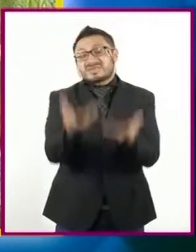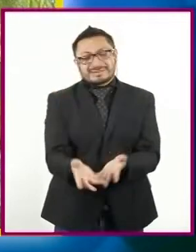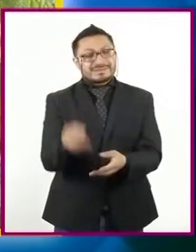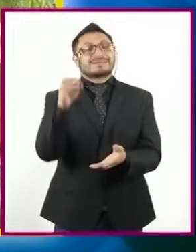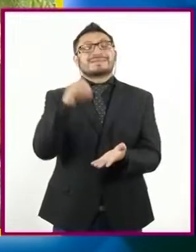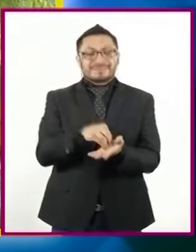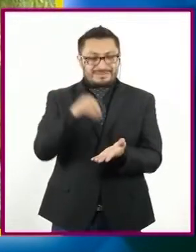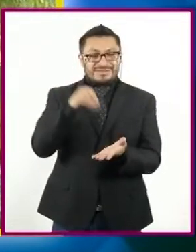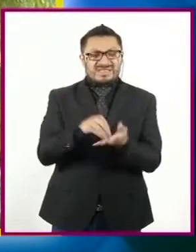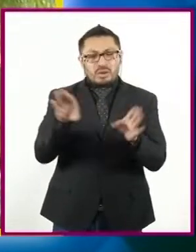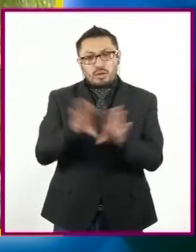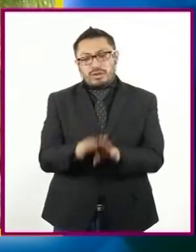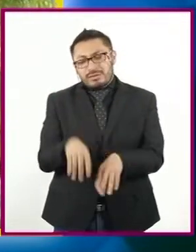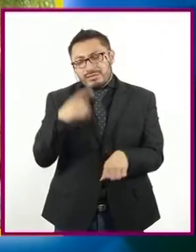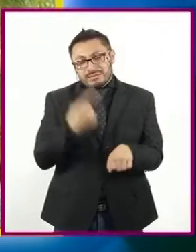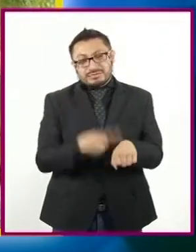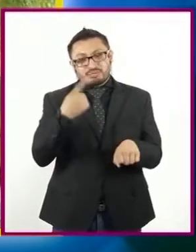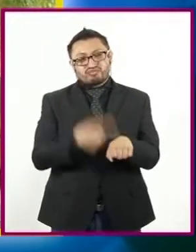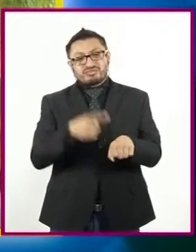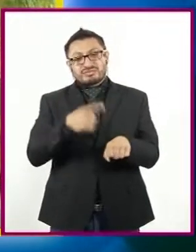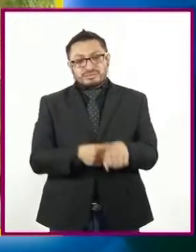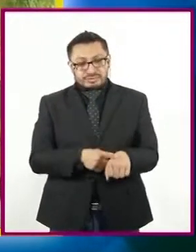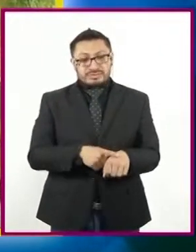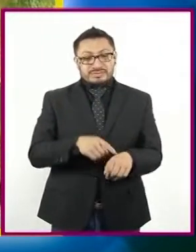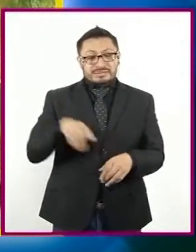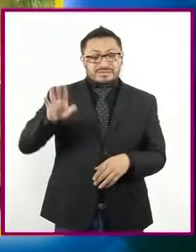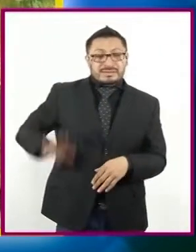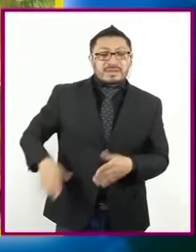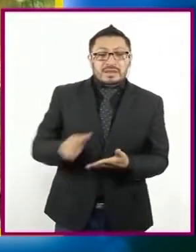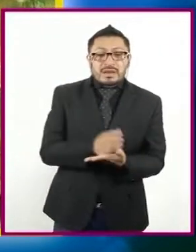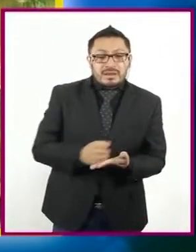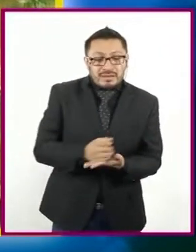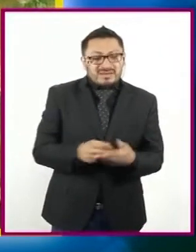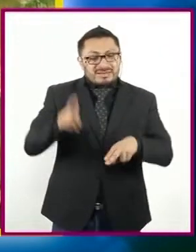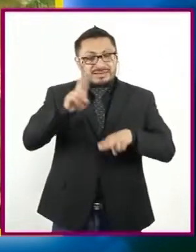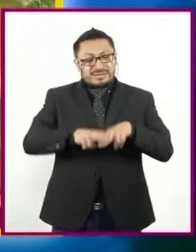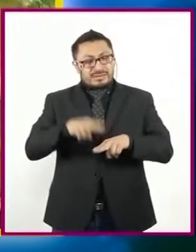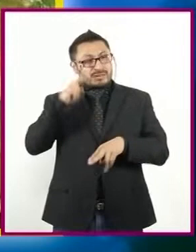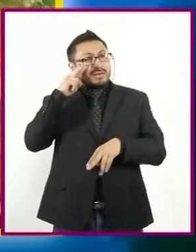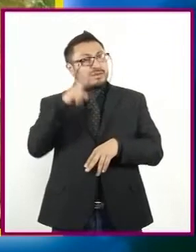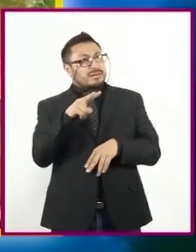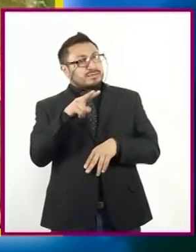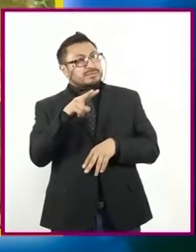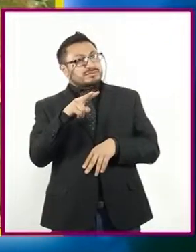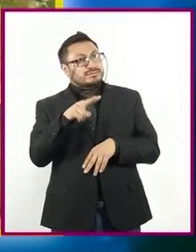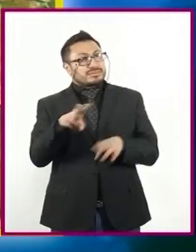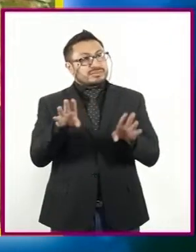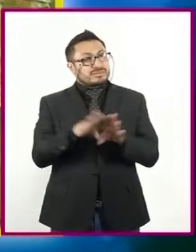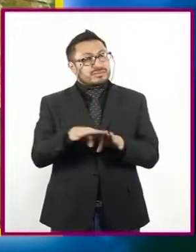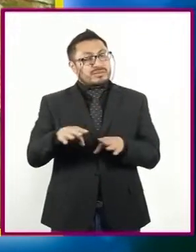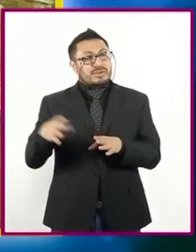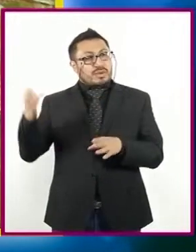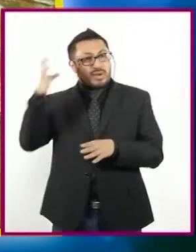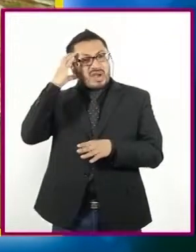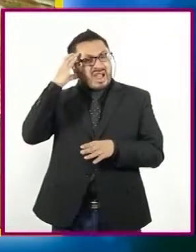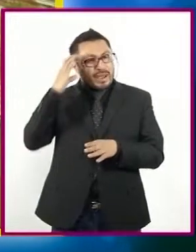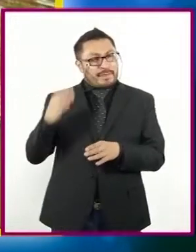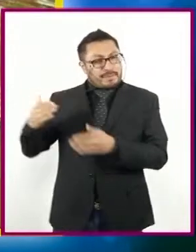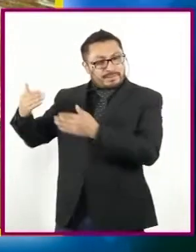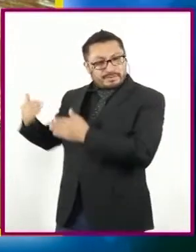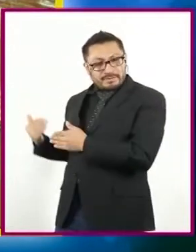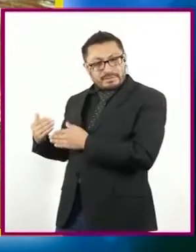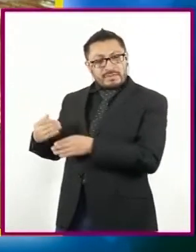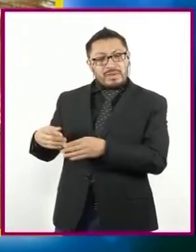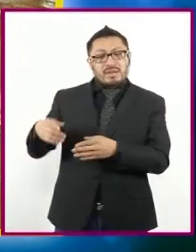todavía convaleciente, sentado en una silla en bata y mirando frente al espectador con la cama al fondo.